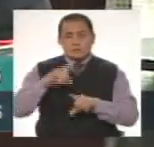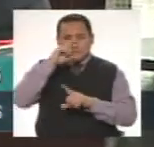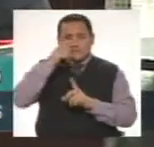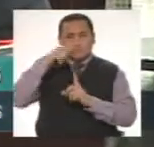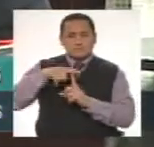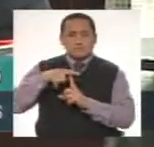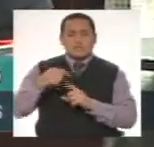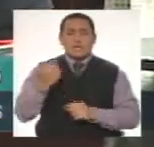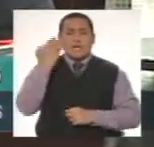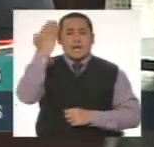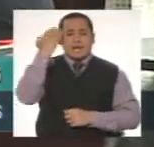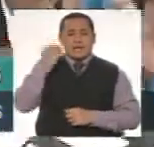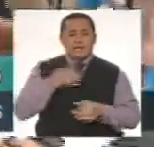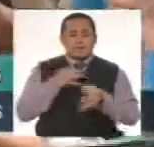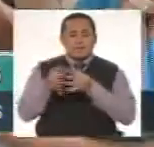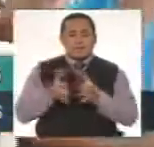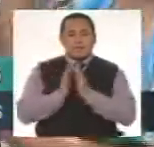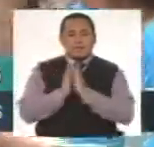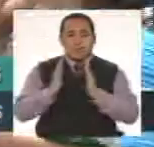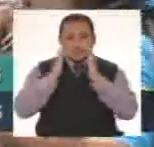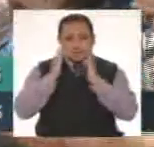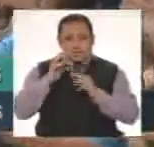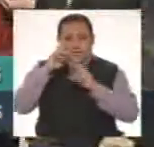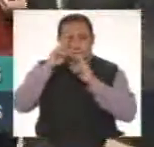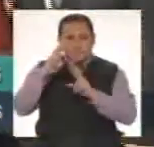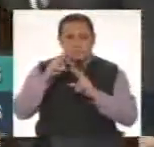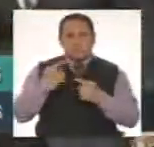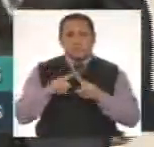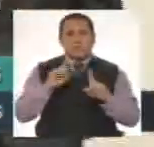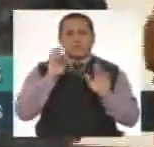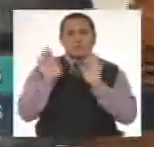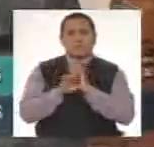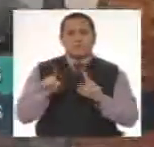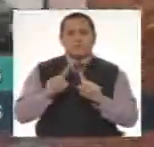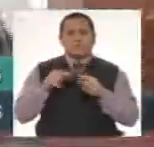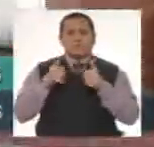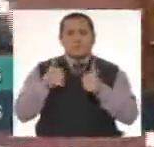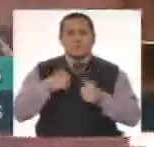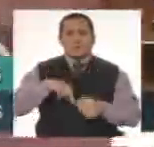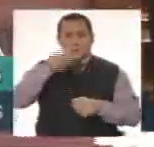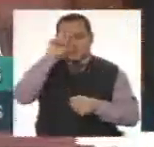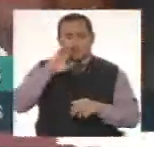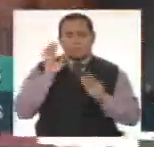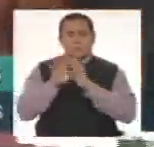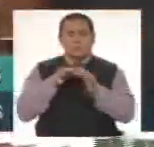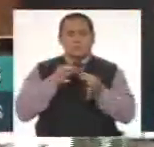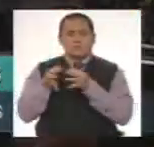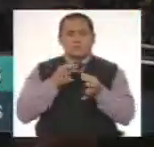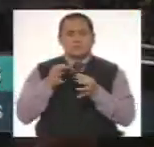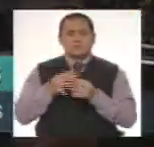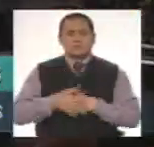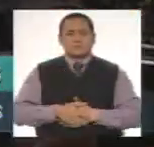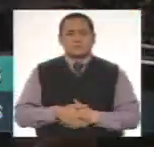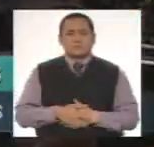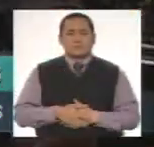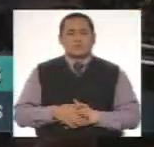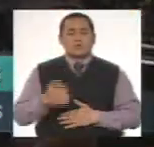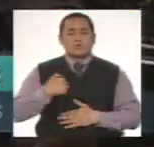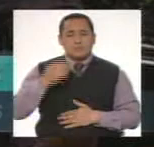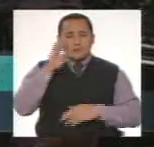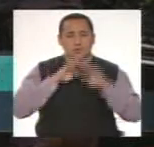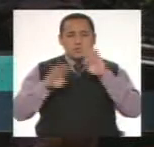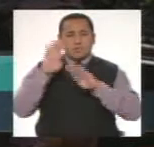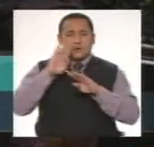García. El mandatario pidió tratarlos con respeto. No es una buena imagen para el Perú, señaló. Me